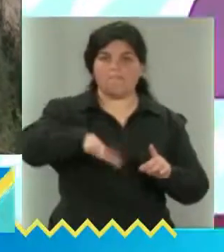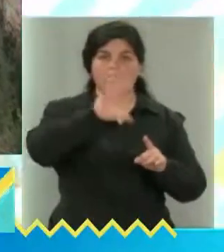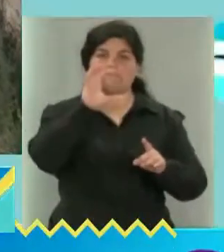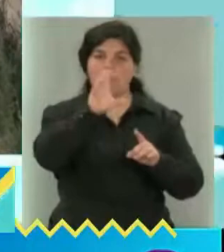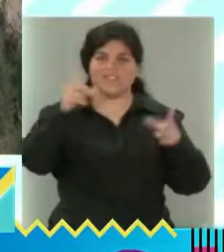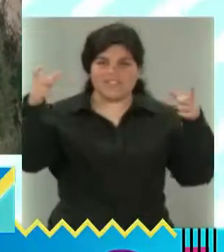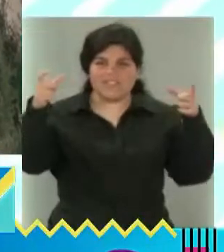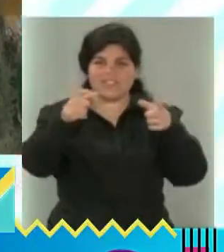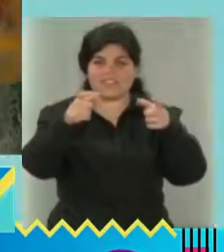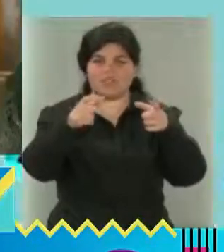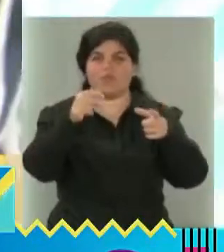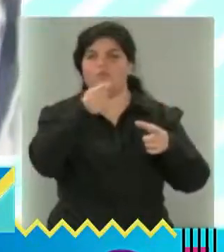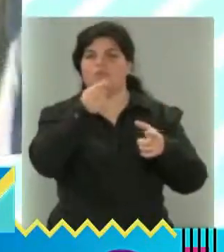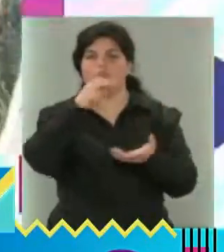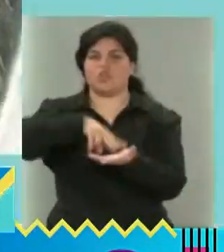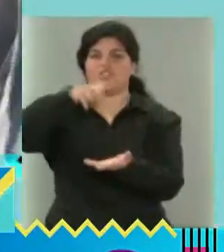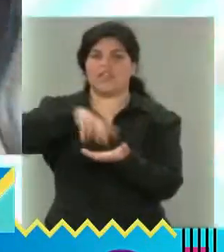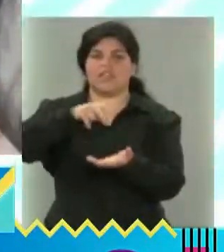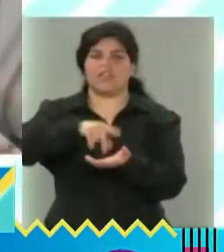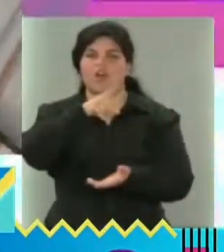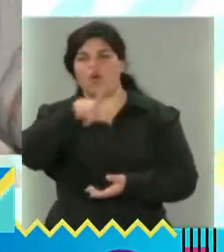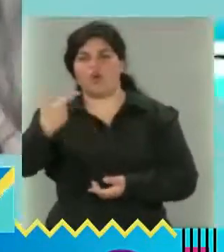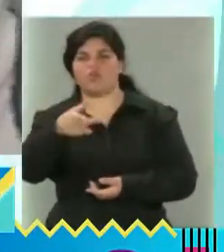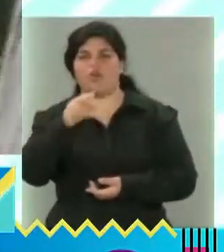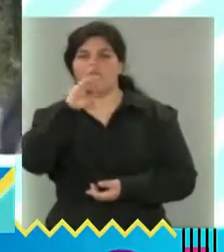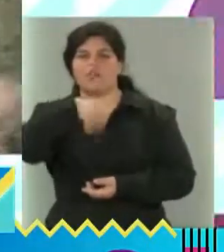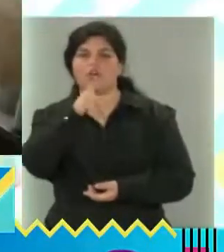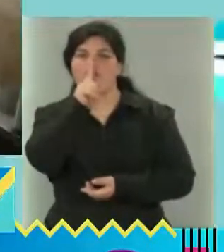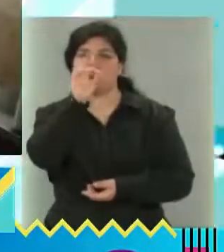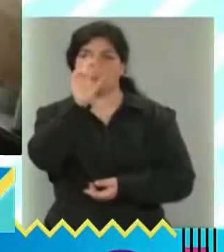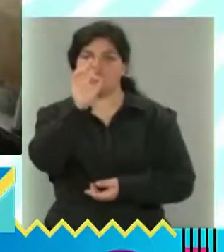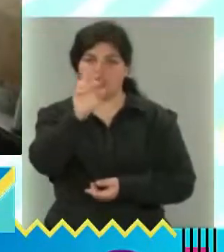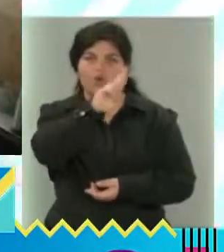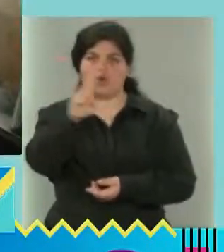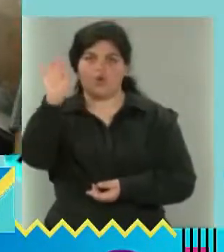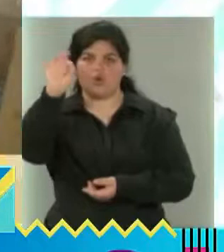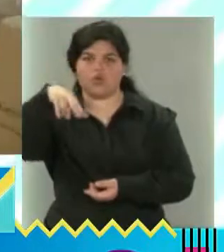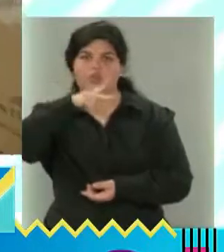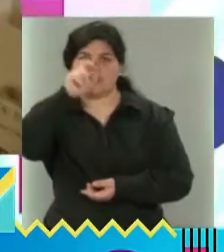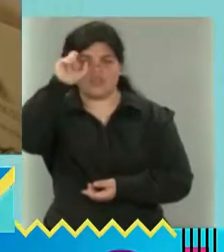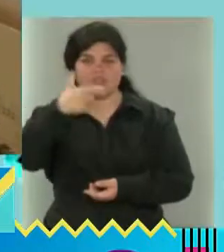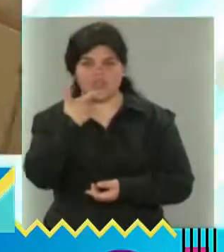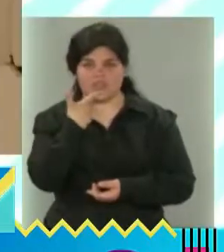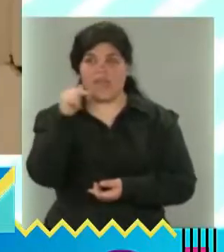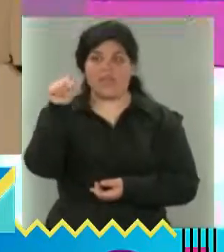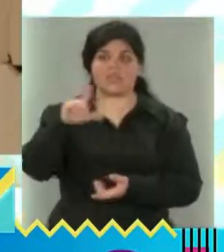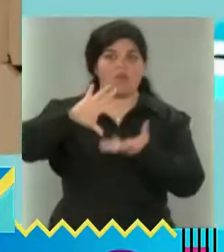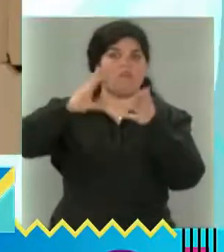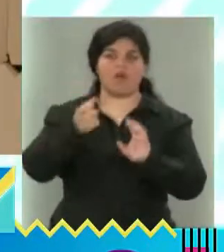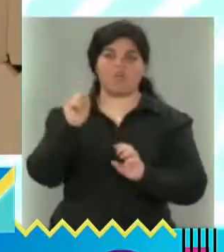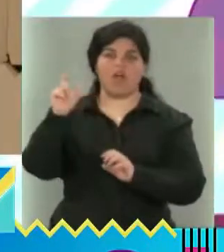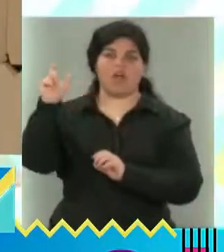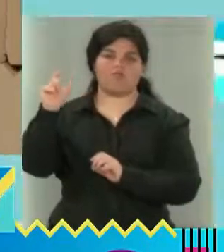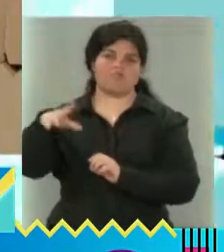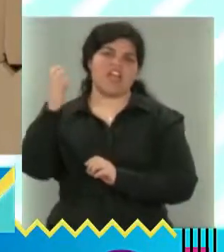en importancia turística, como es Salta, con el Torrontés, y que tiene también su personalidad, porque incluso el Torrontés es una variedad criolla, o sea que